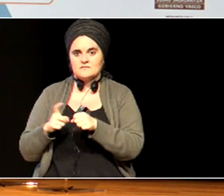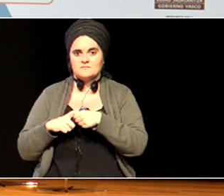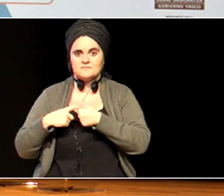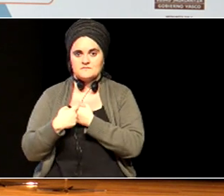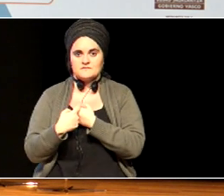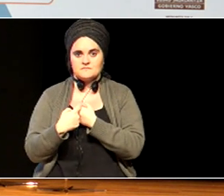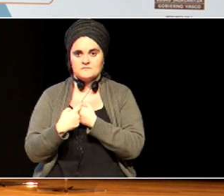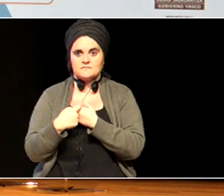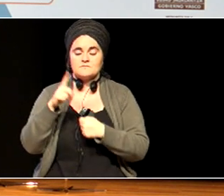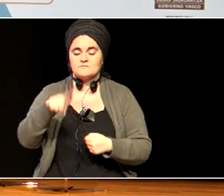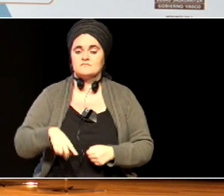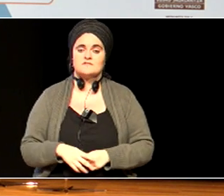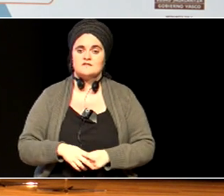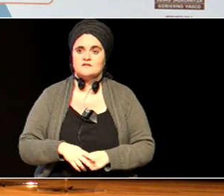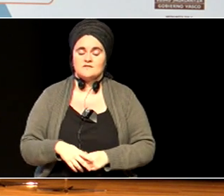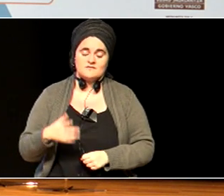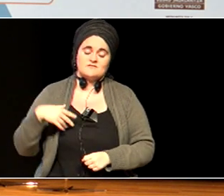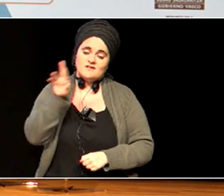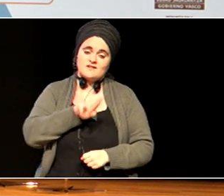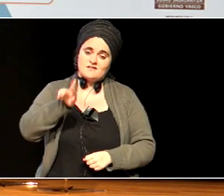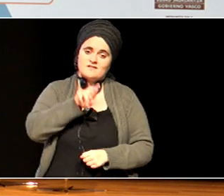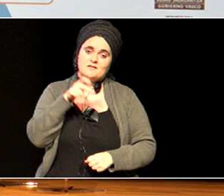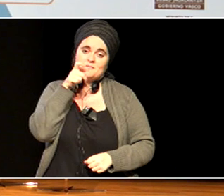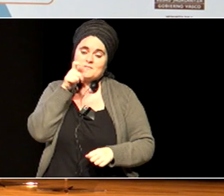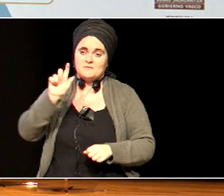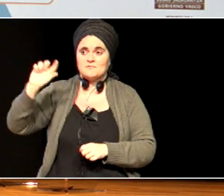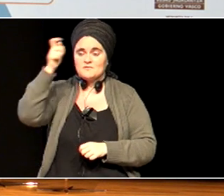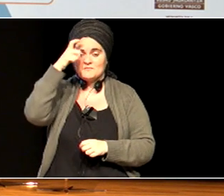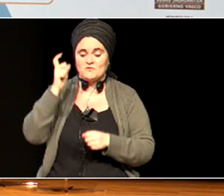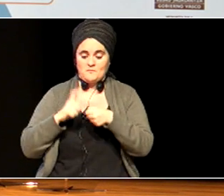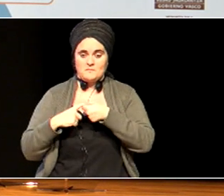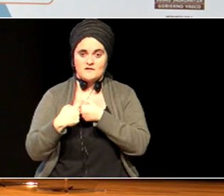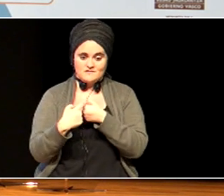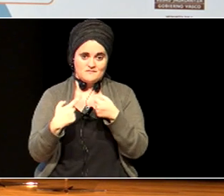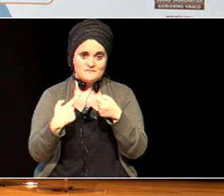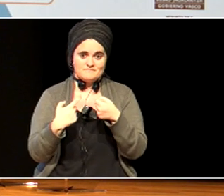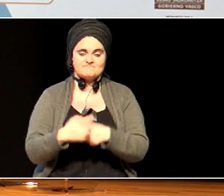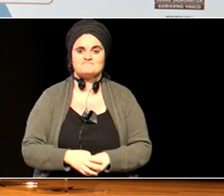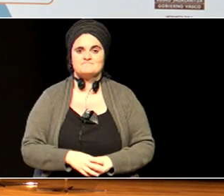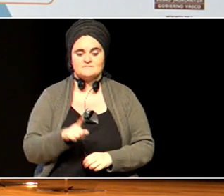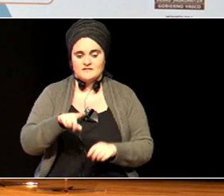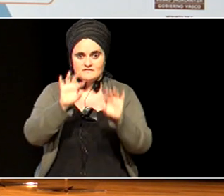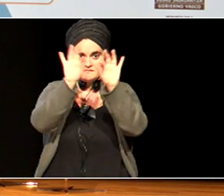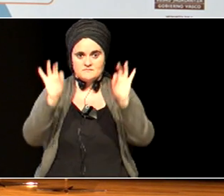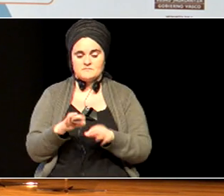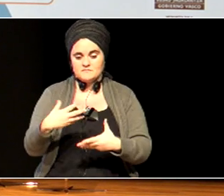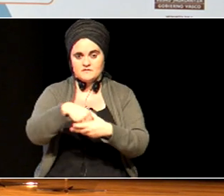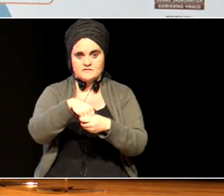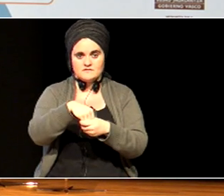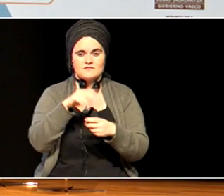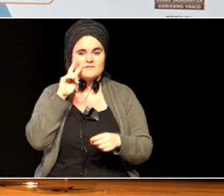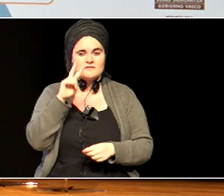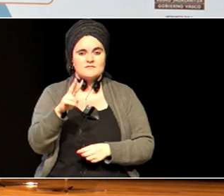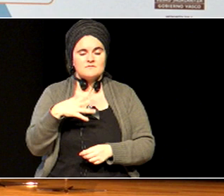Hablaremos en reiteradas ocasiones de la participación. marco marco barruan ikusiko do suenez